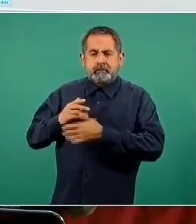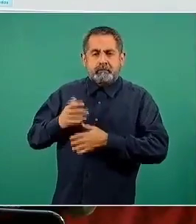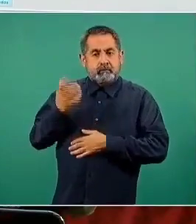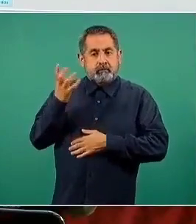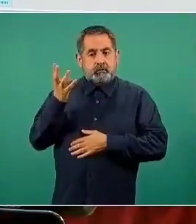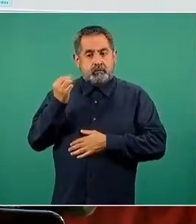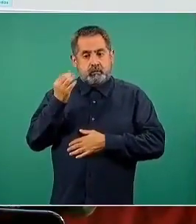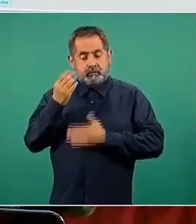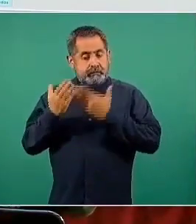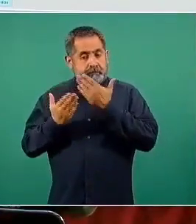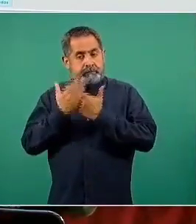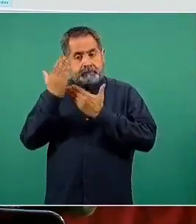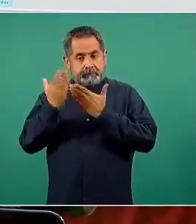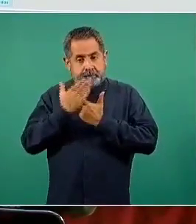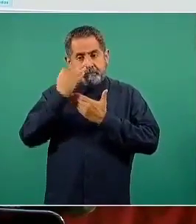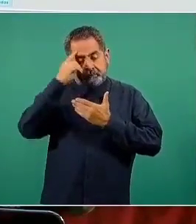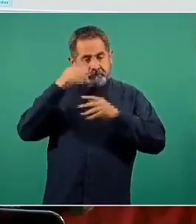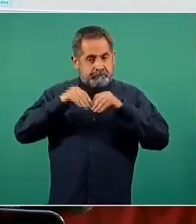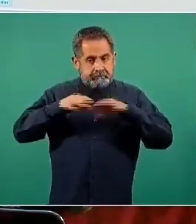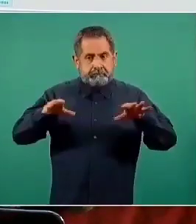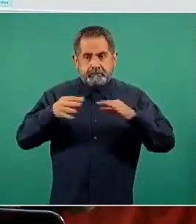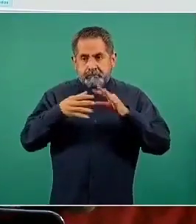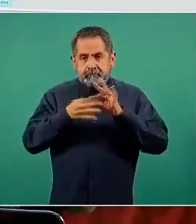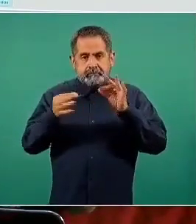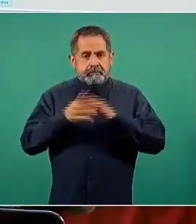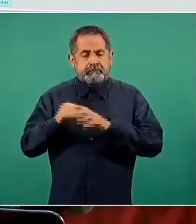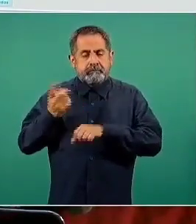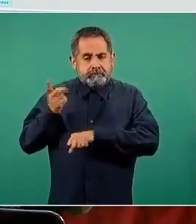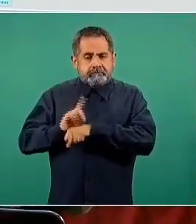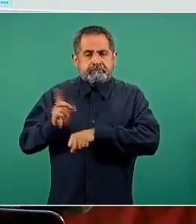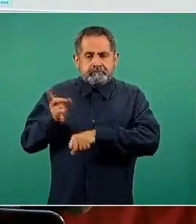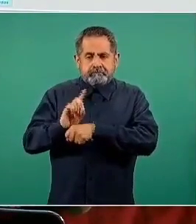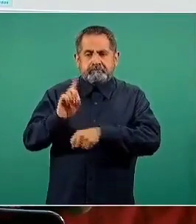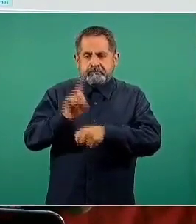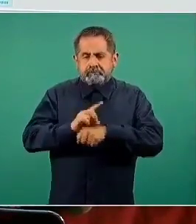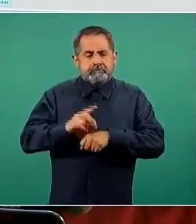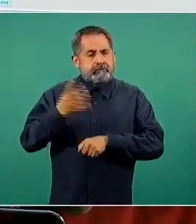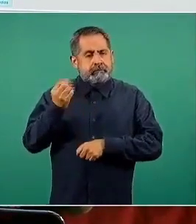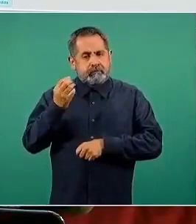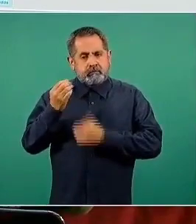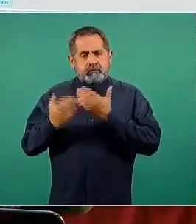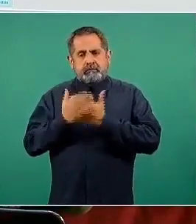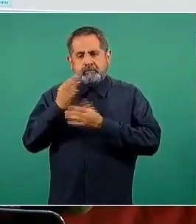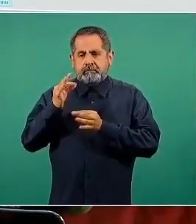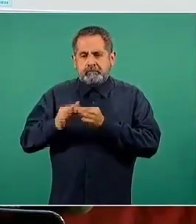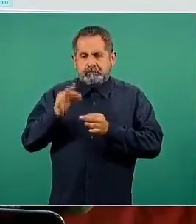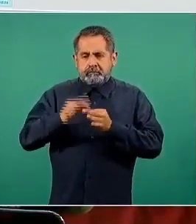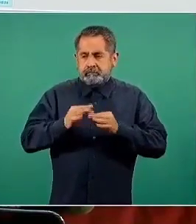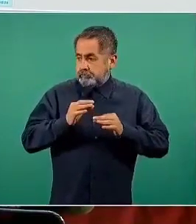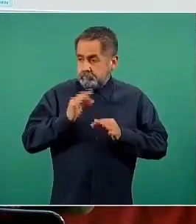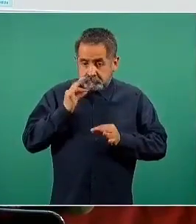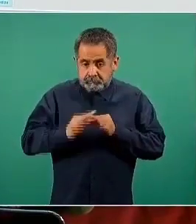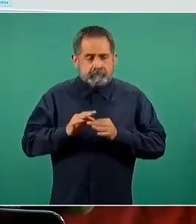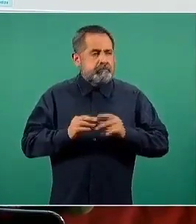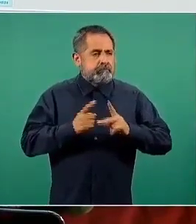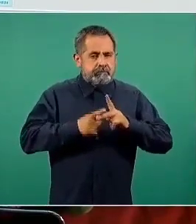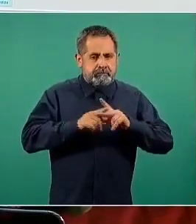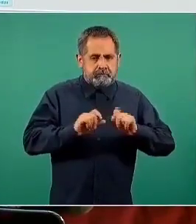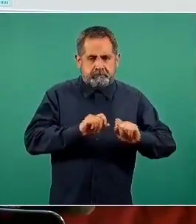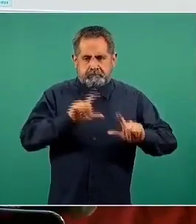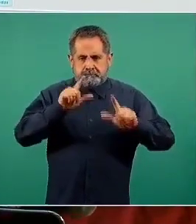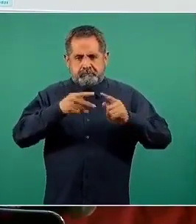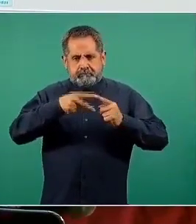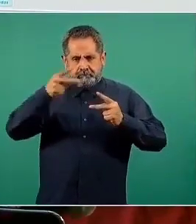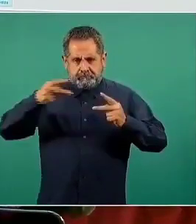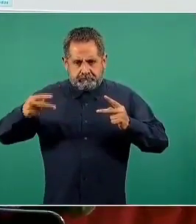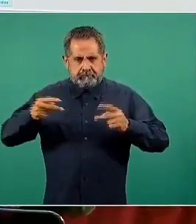la mañana, para que lo tomen en cuenta, y son ciclos diarios de información que se presentan. También tomen en cuenta que esta información